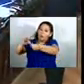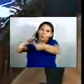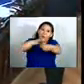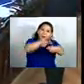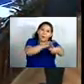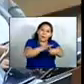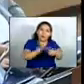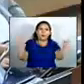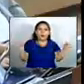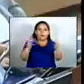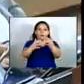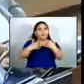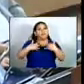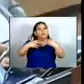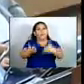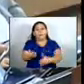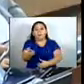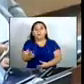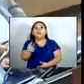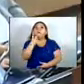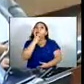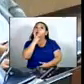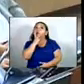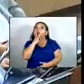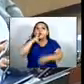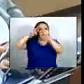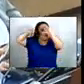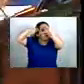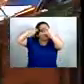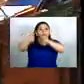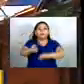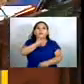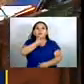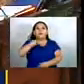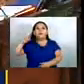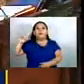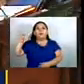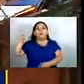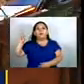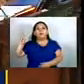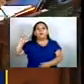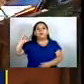plenaria del próximo viernes. Con imágenes e informe de Enrique López, Noticiero Hechos.